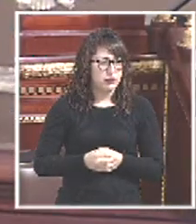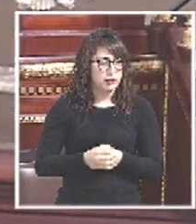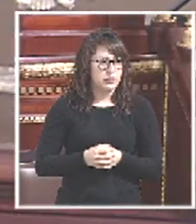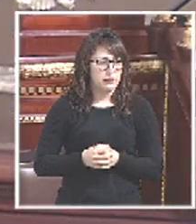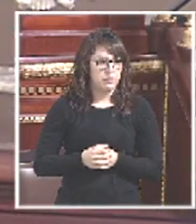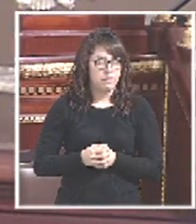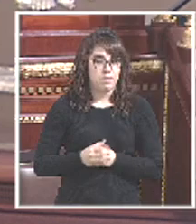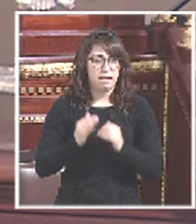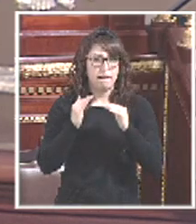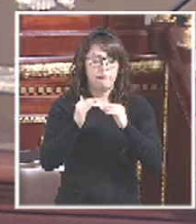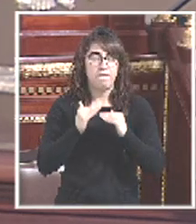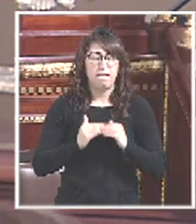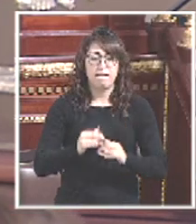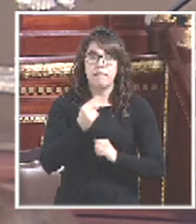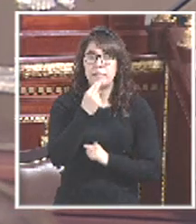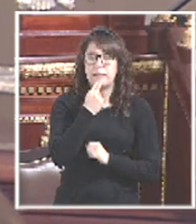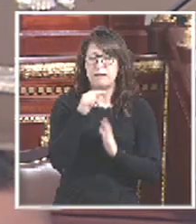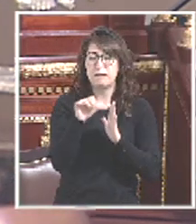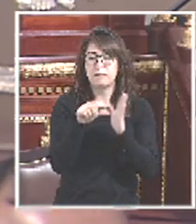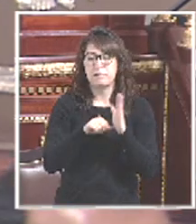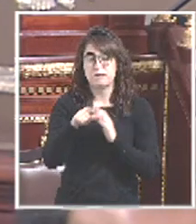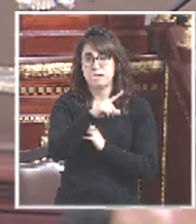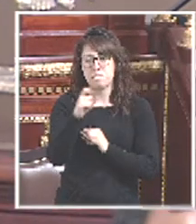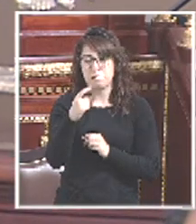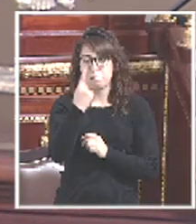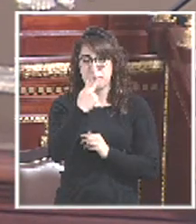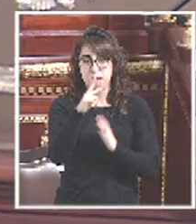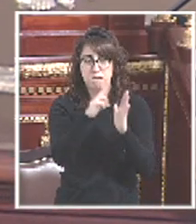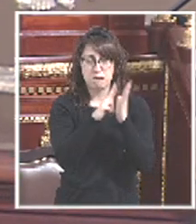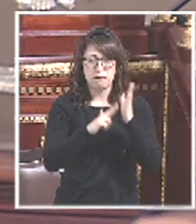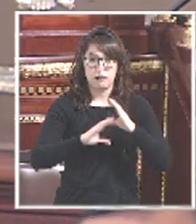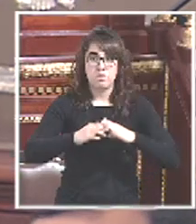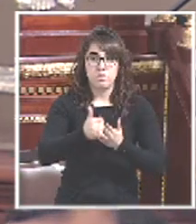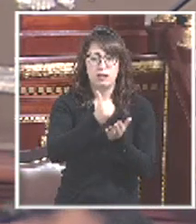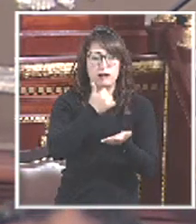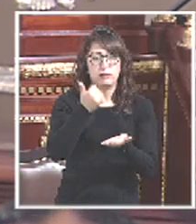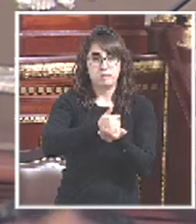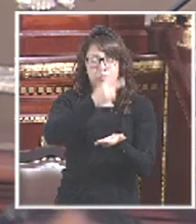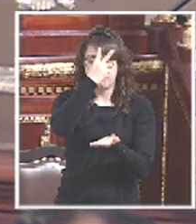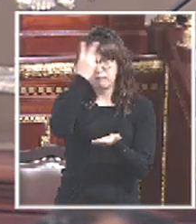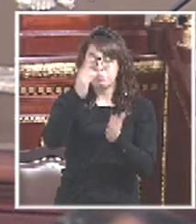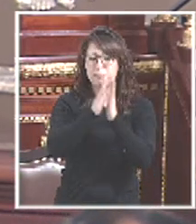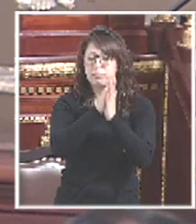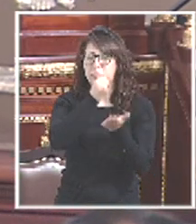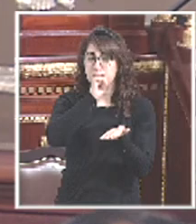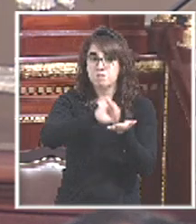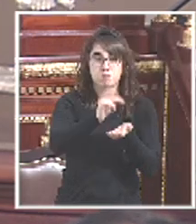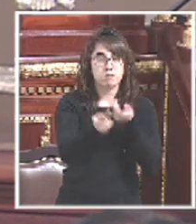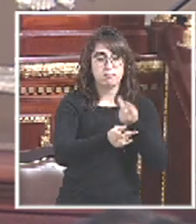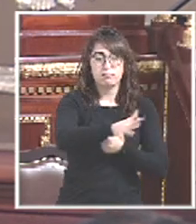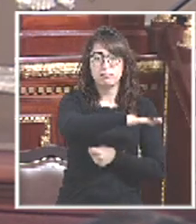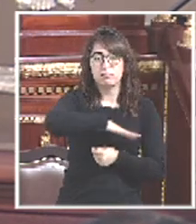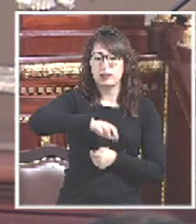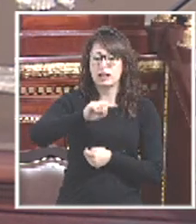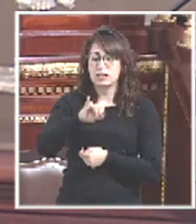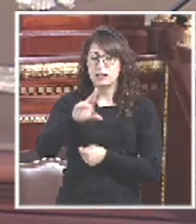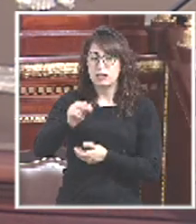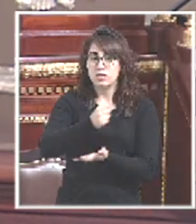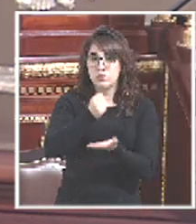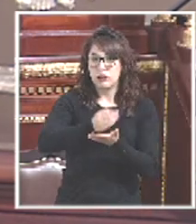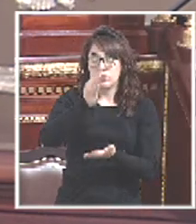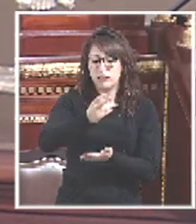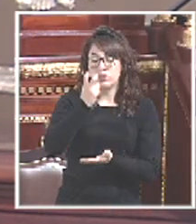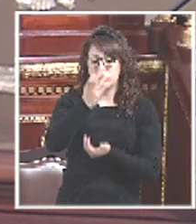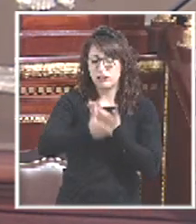En términos de lo dispuesto por el artículo 101 del Reglamento del Congreso de la Ciudad de México, consulta la Secretaría a la Comisión Permanente en votación económica si